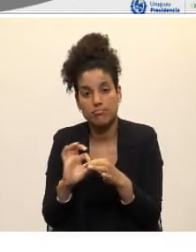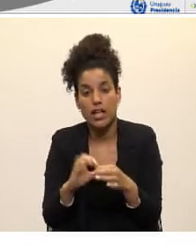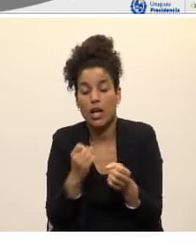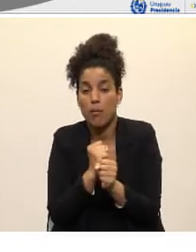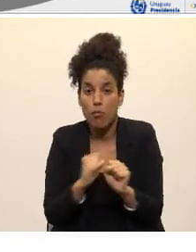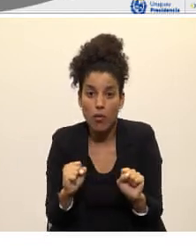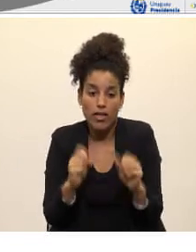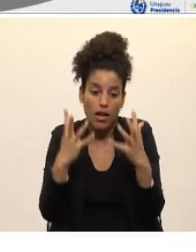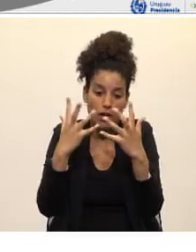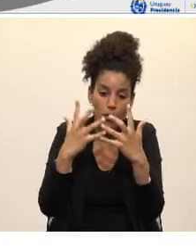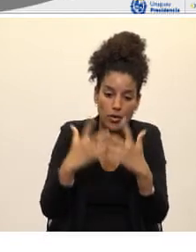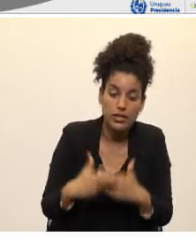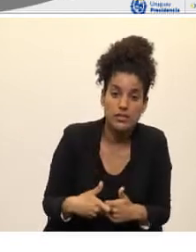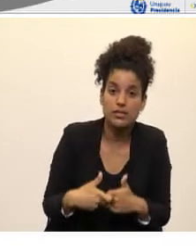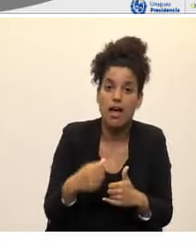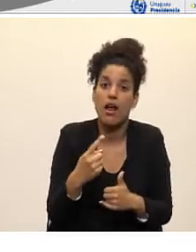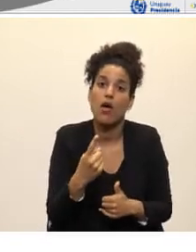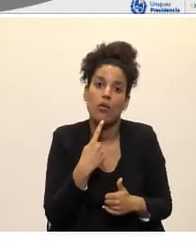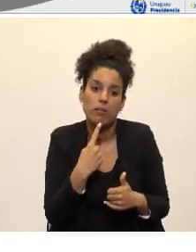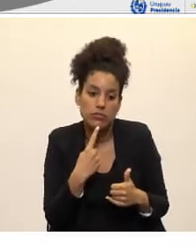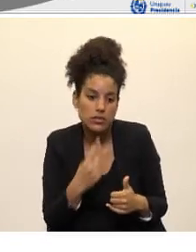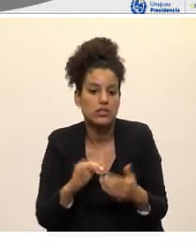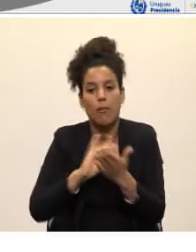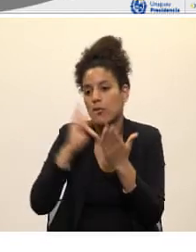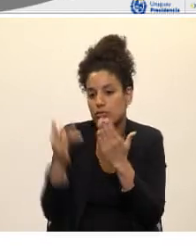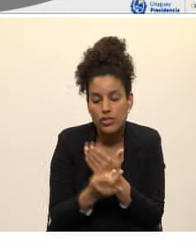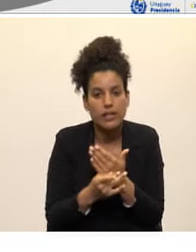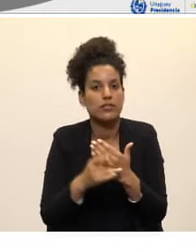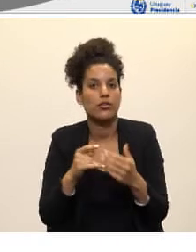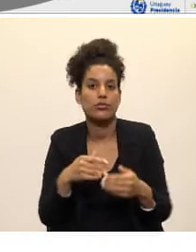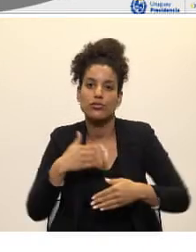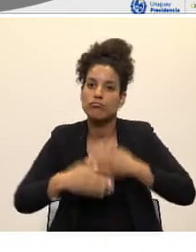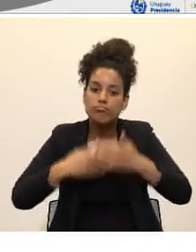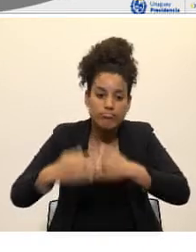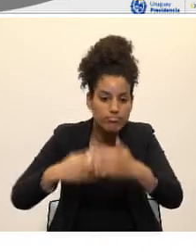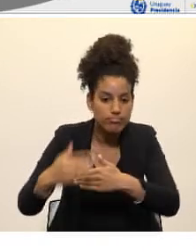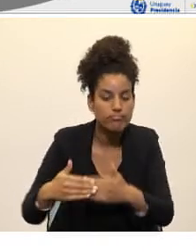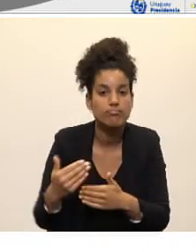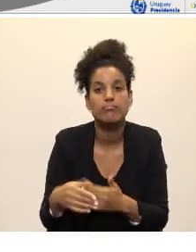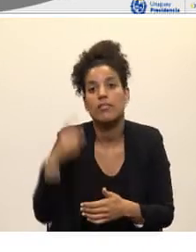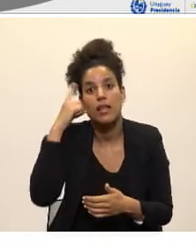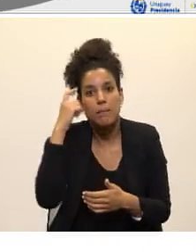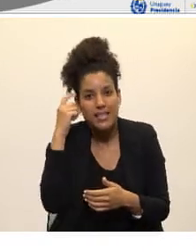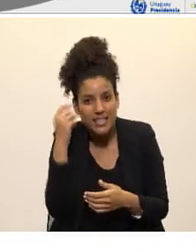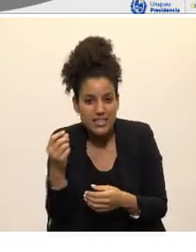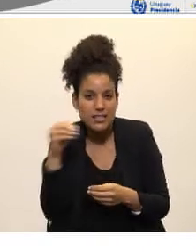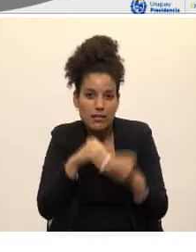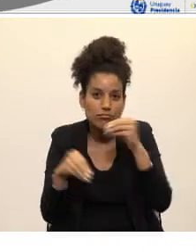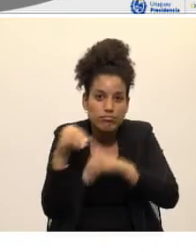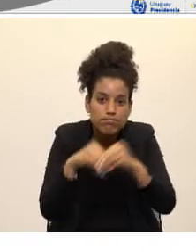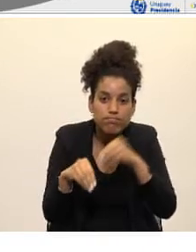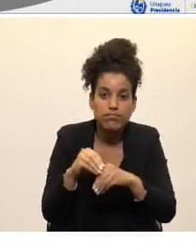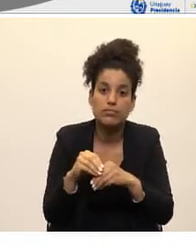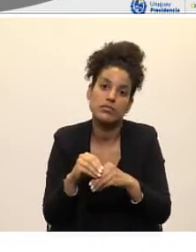planificar una política, proyectos, programas, iniciativas y experiencias potentes de buenas